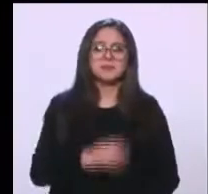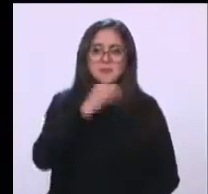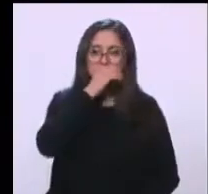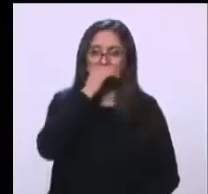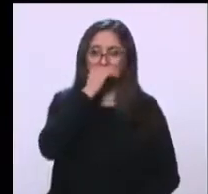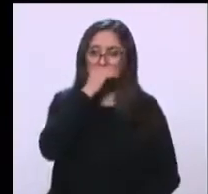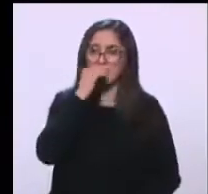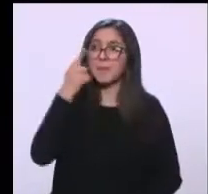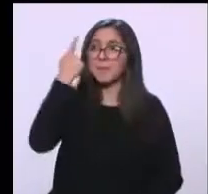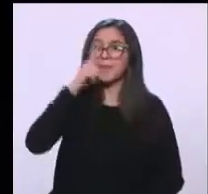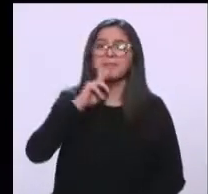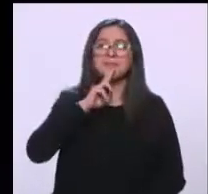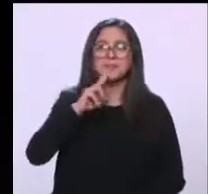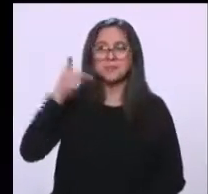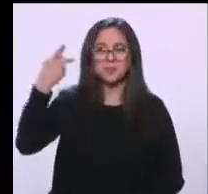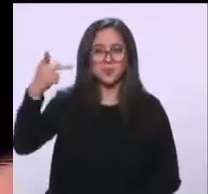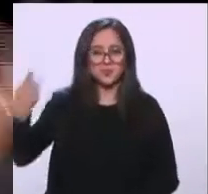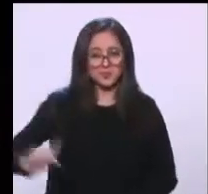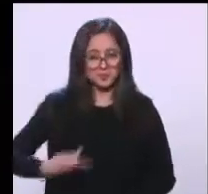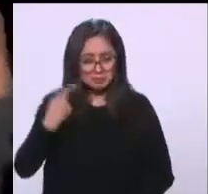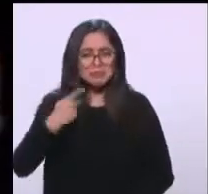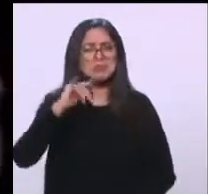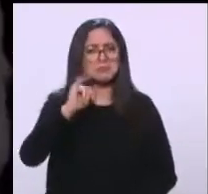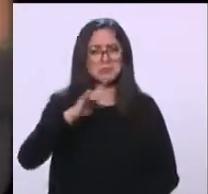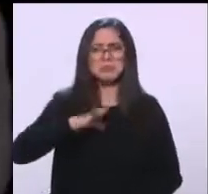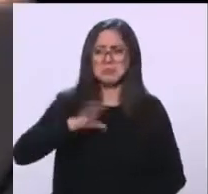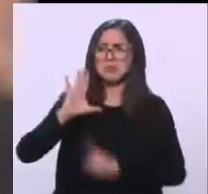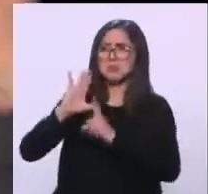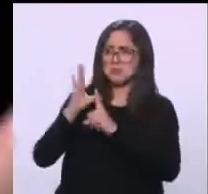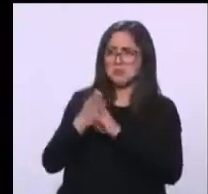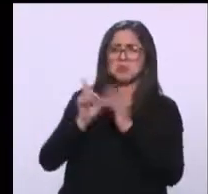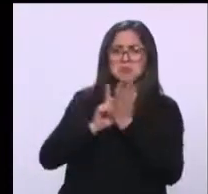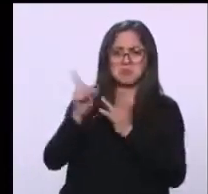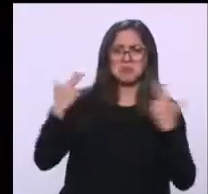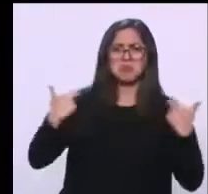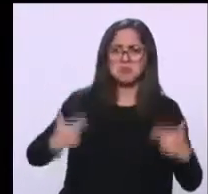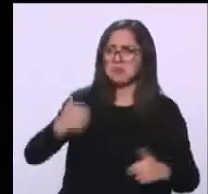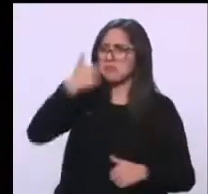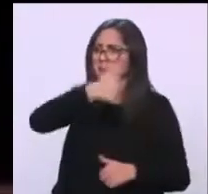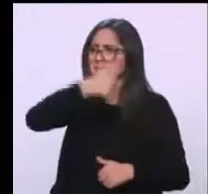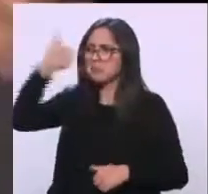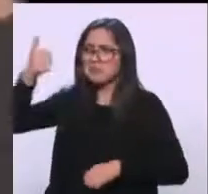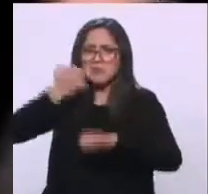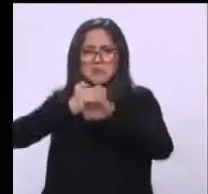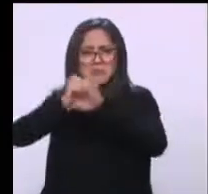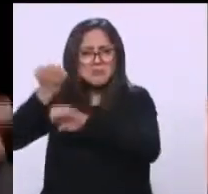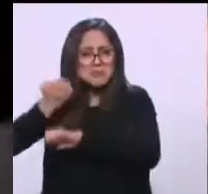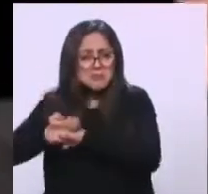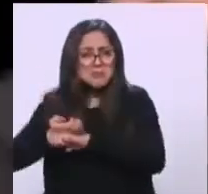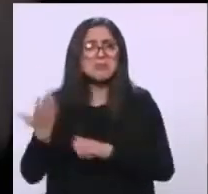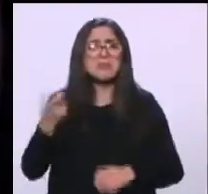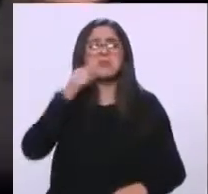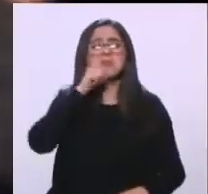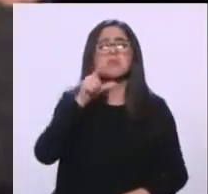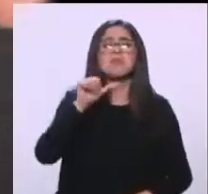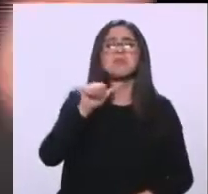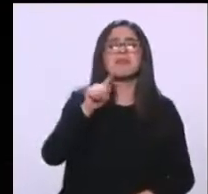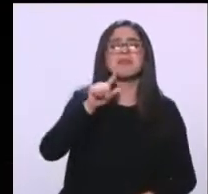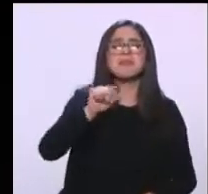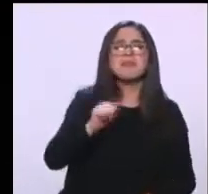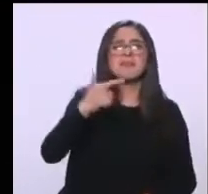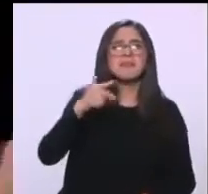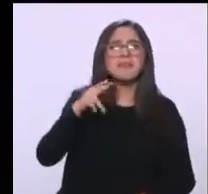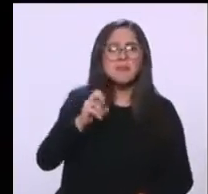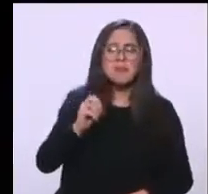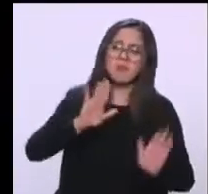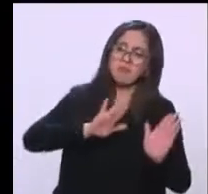comisiones estatales, sin duda, que además de todo son las que podrían generar una alerta de género, que ahí nos podríamos ir a otro tema entero de otra